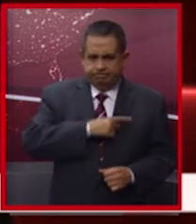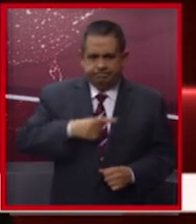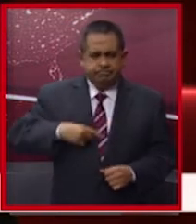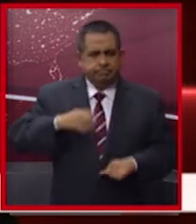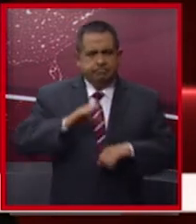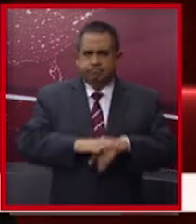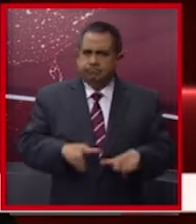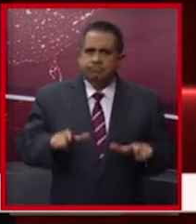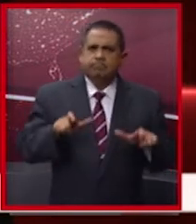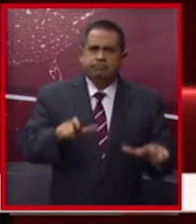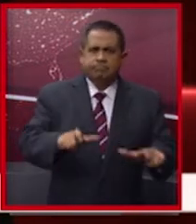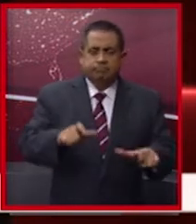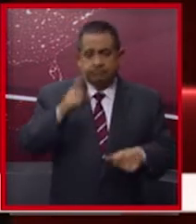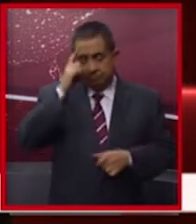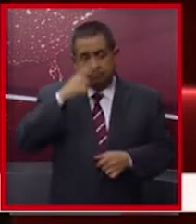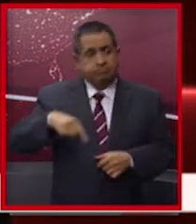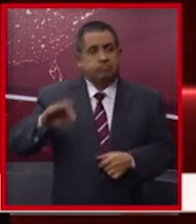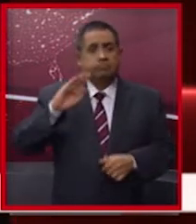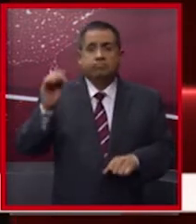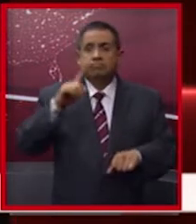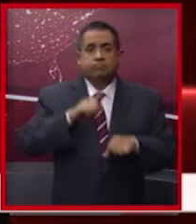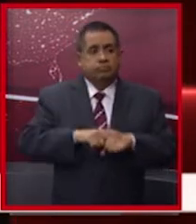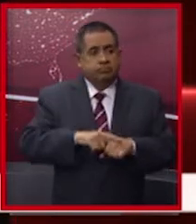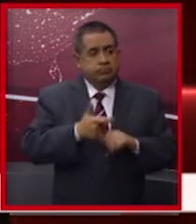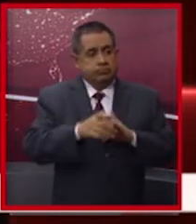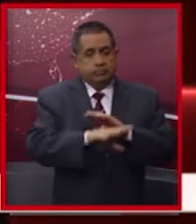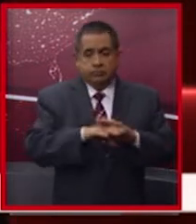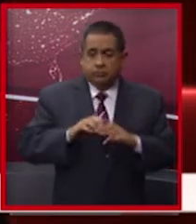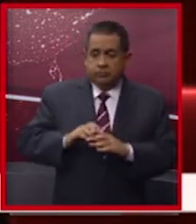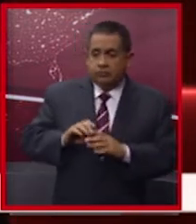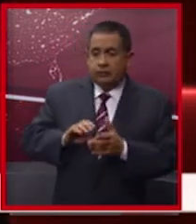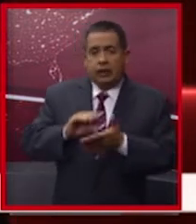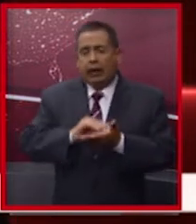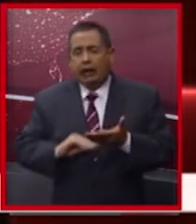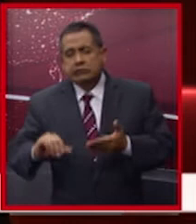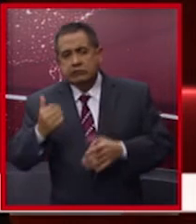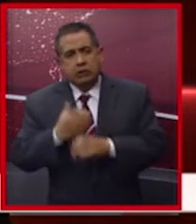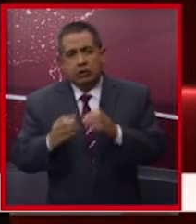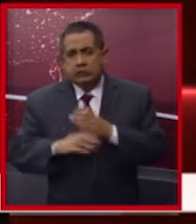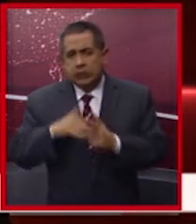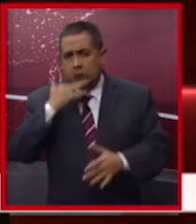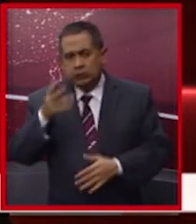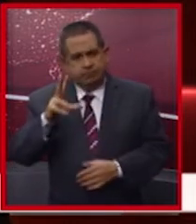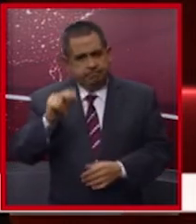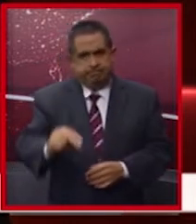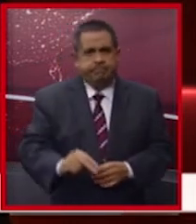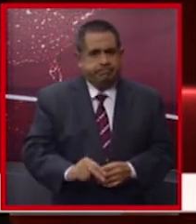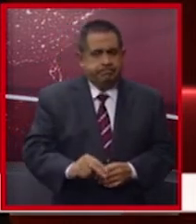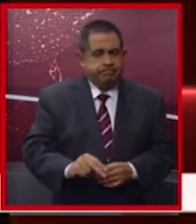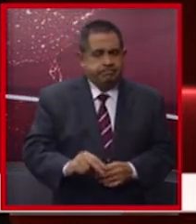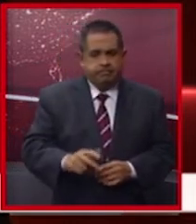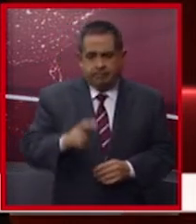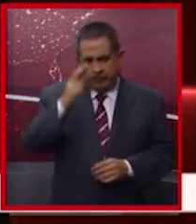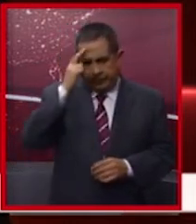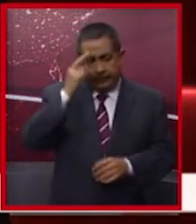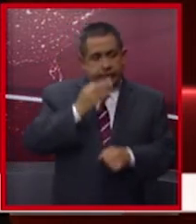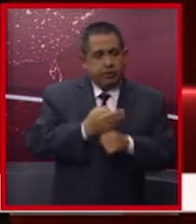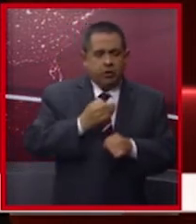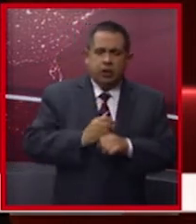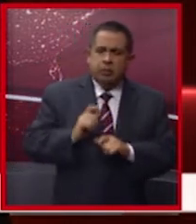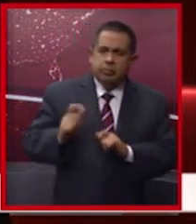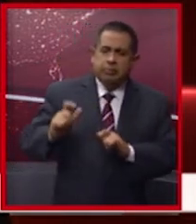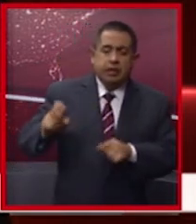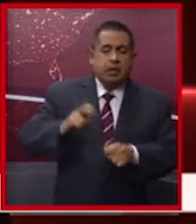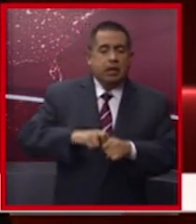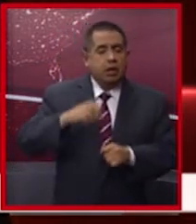candados para evitar que el gasto federal nuevamente se utilice para fines ilícitos. observamos que los recursos que ya se están distribuyendo en